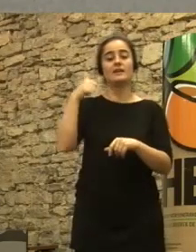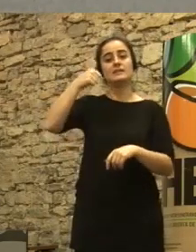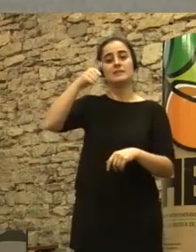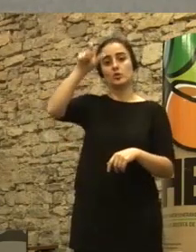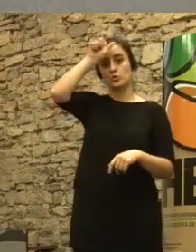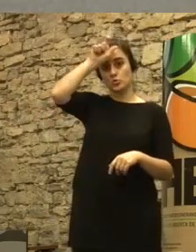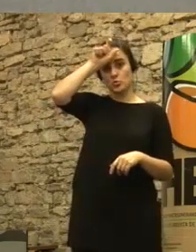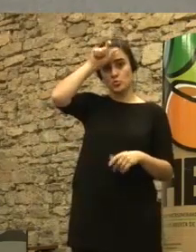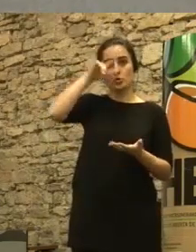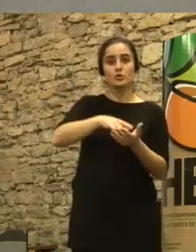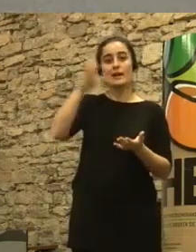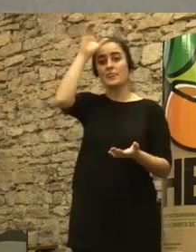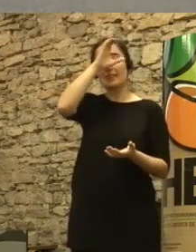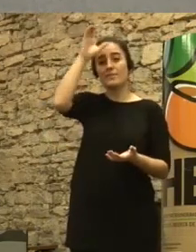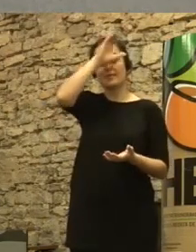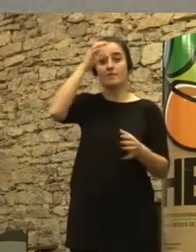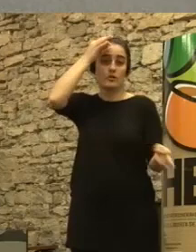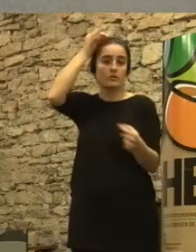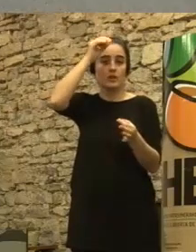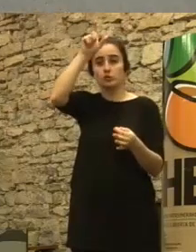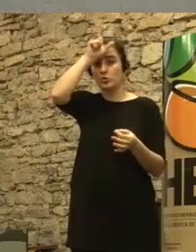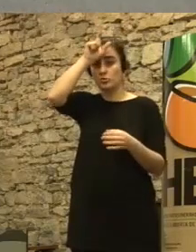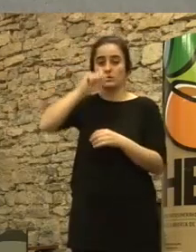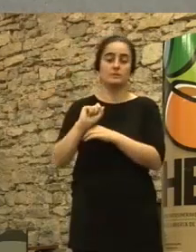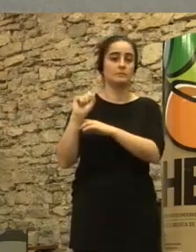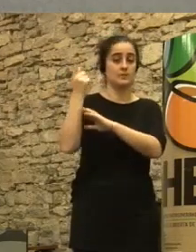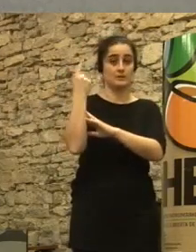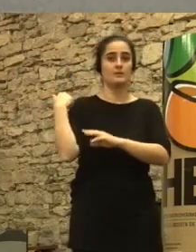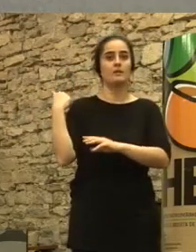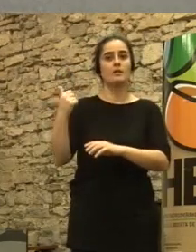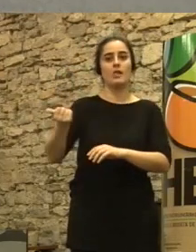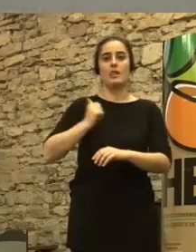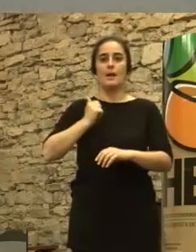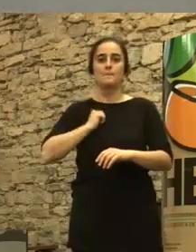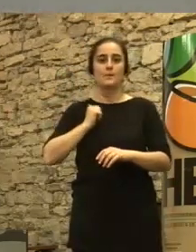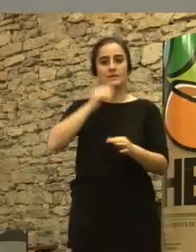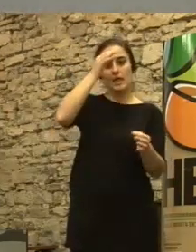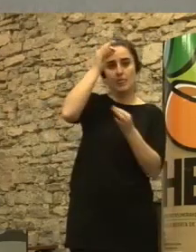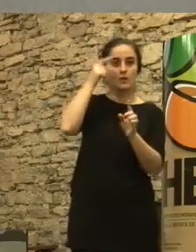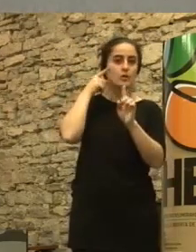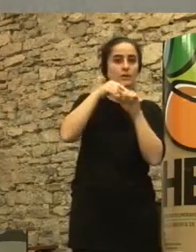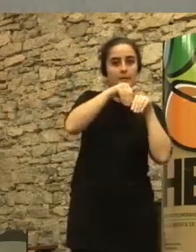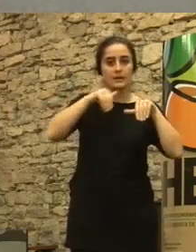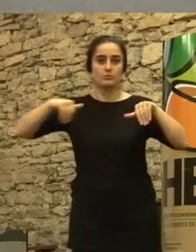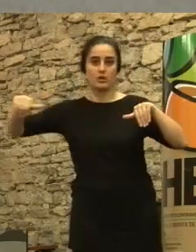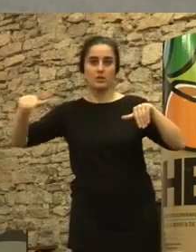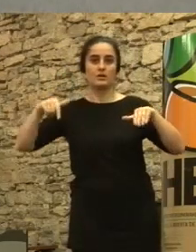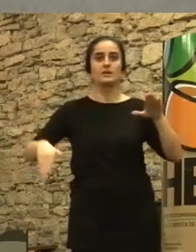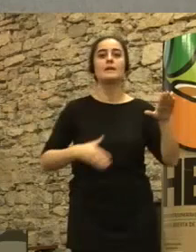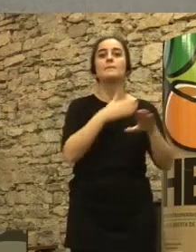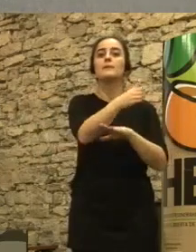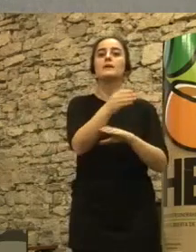científico de datos de Turquía y un artista que usa datos para hacer exposiciones. Este tipo va a trabajar en Silicon Valley y